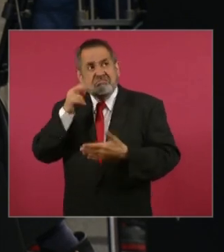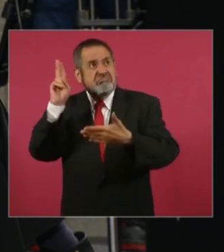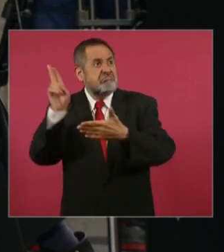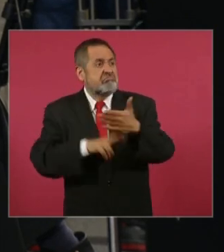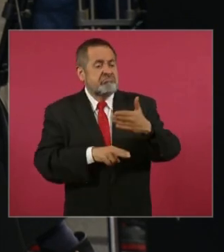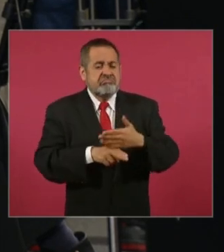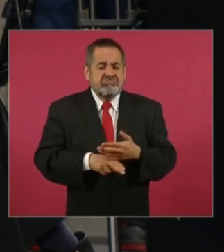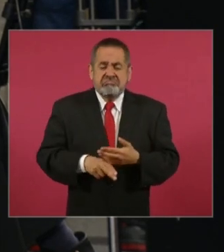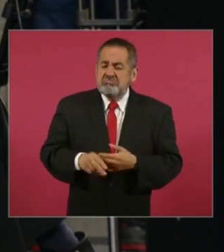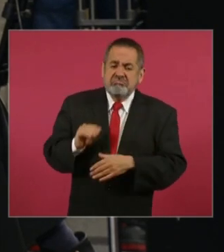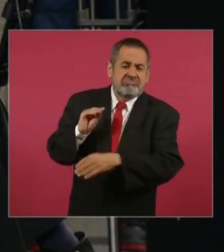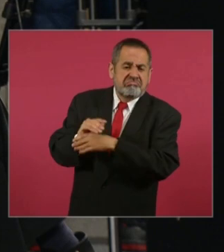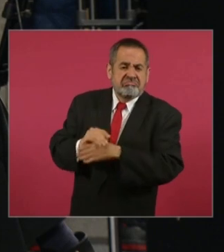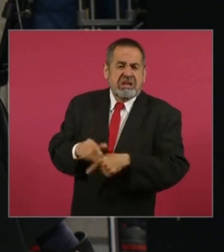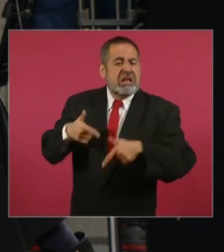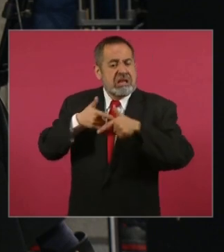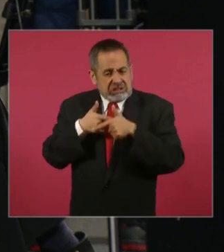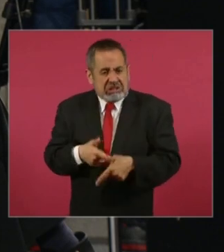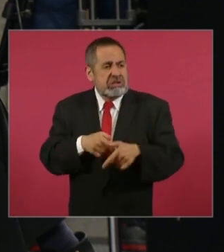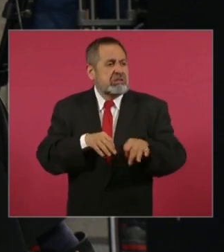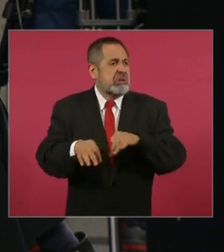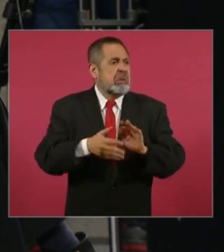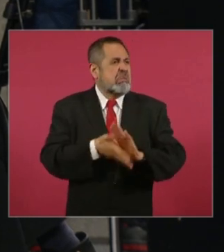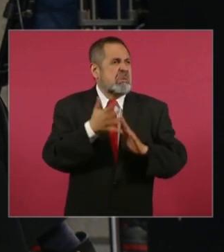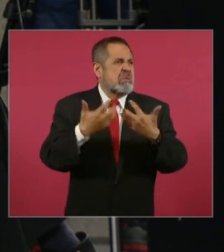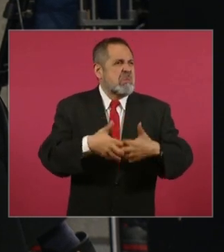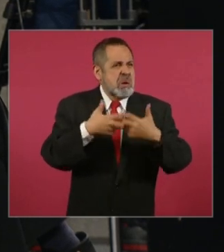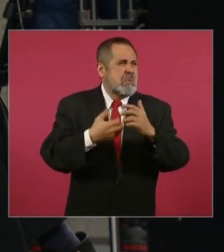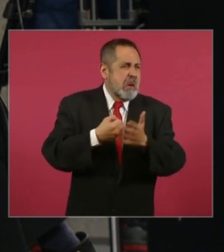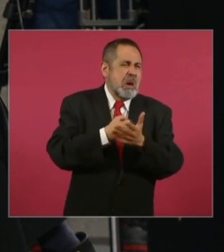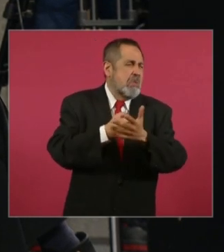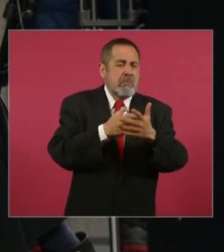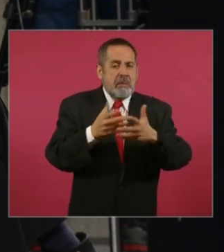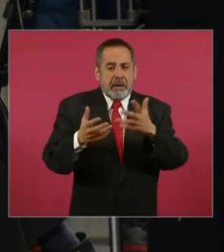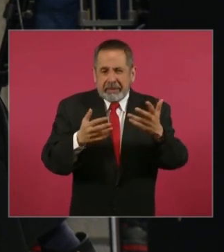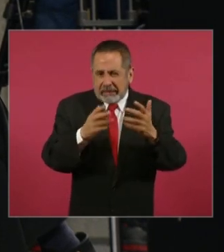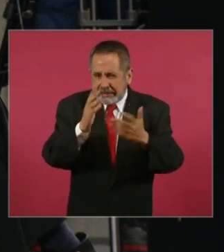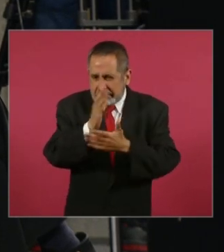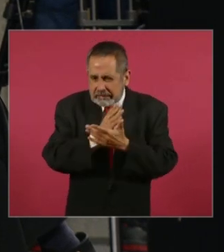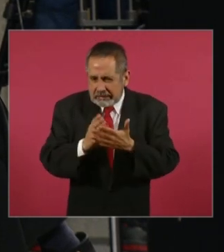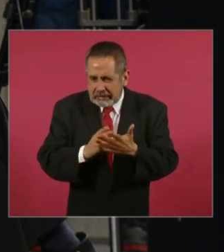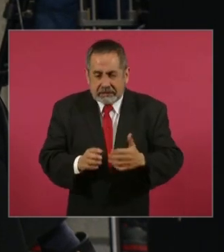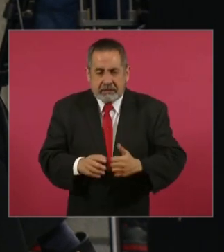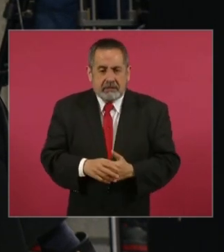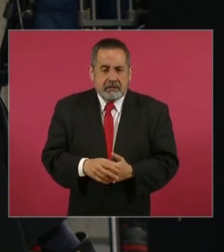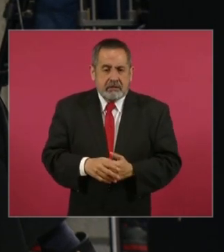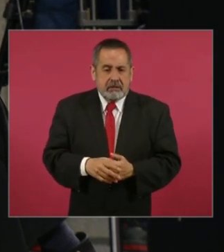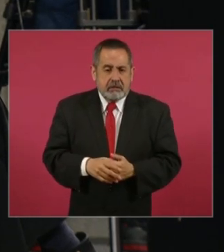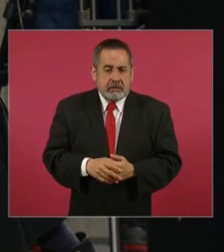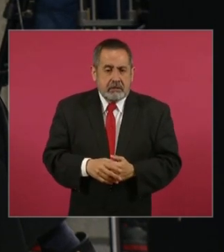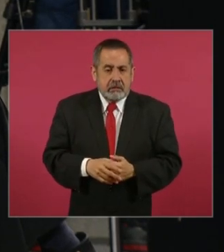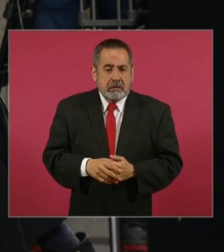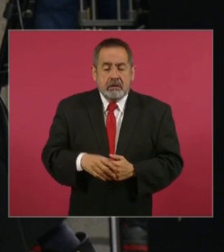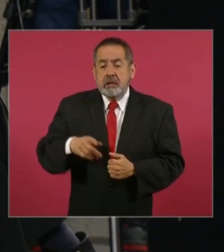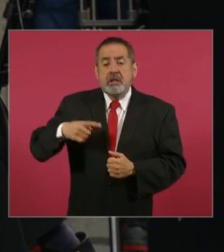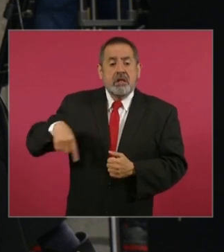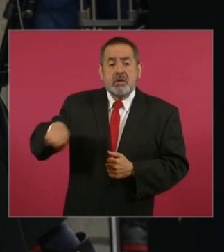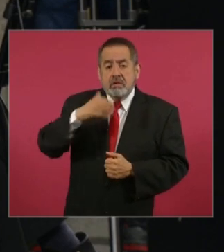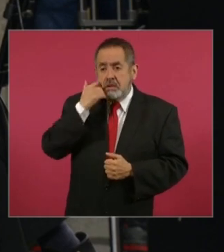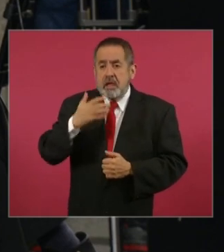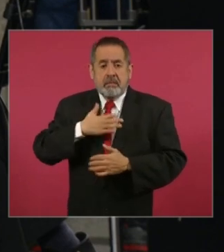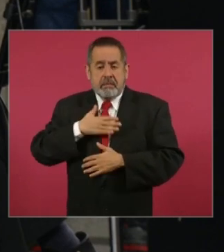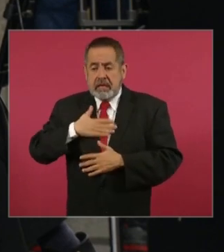trabajando. Aquí está cómo está de impactado. Y lo único que ellos quieren es proteger